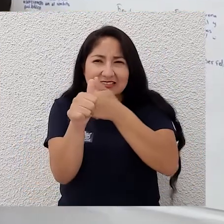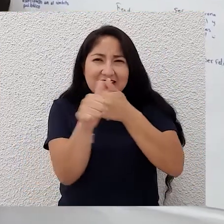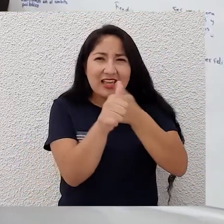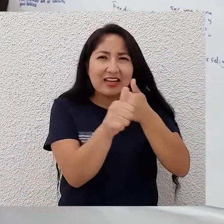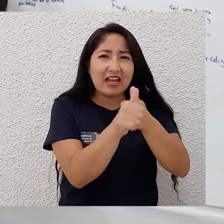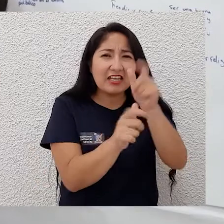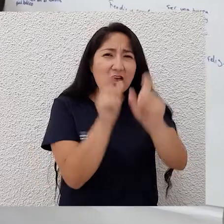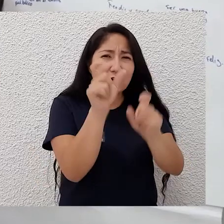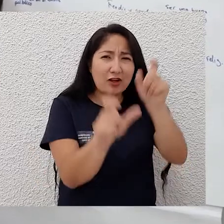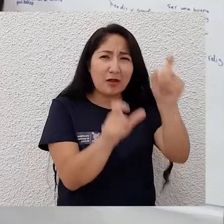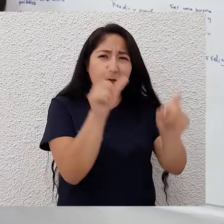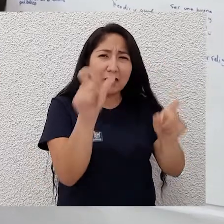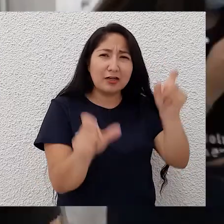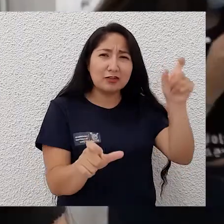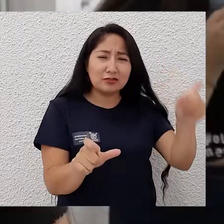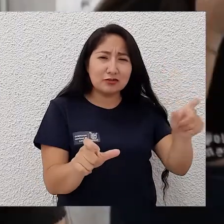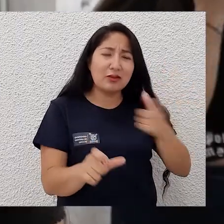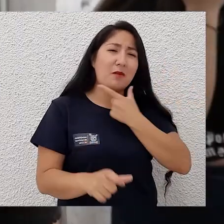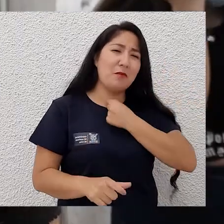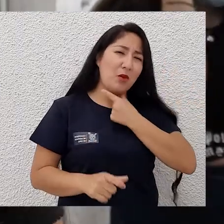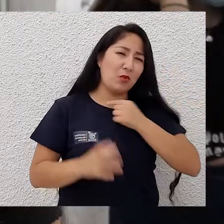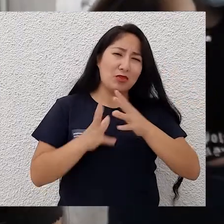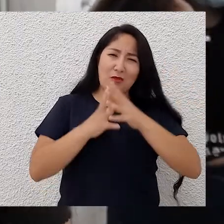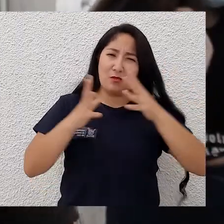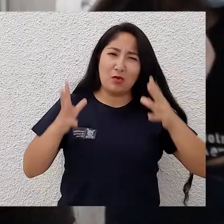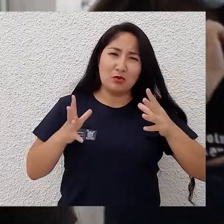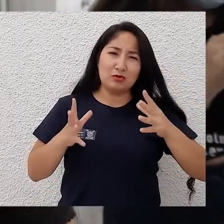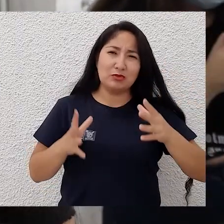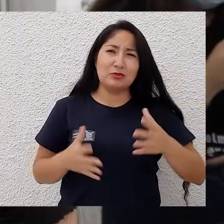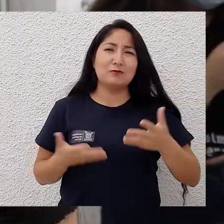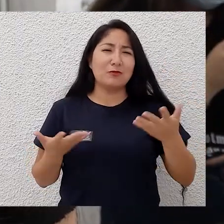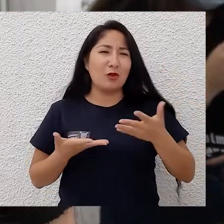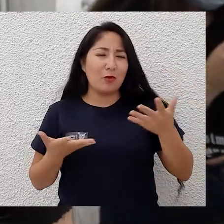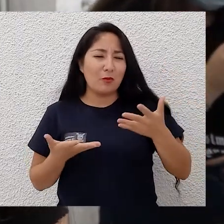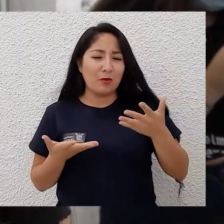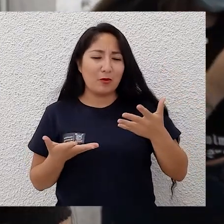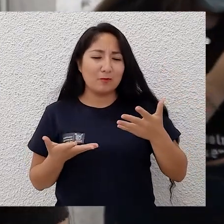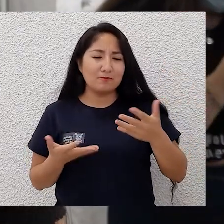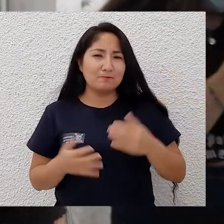cercanía como con la gente en realidad, me gusta que sea algo más como